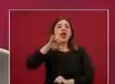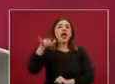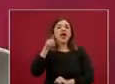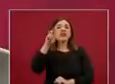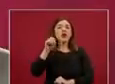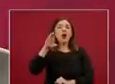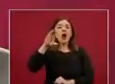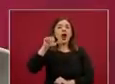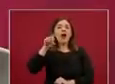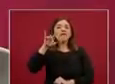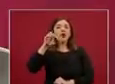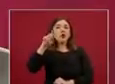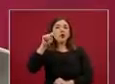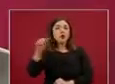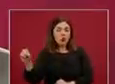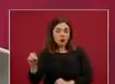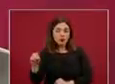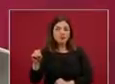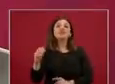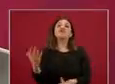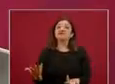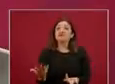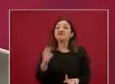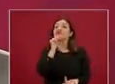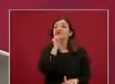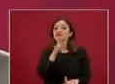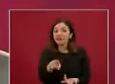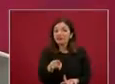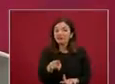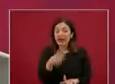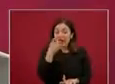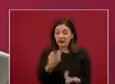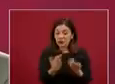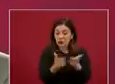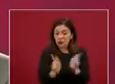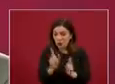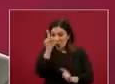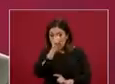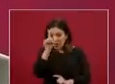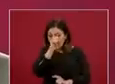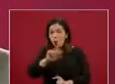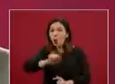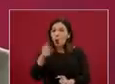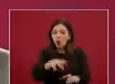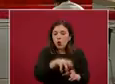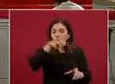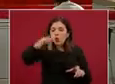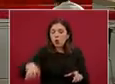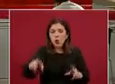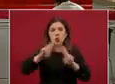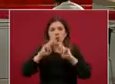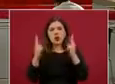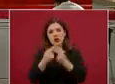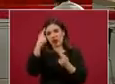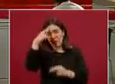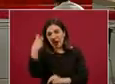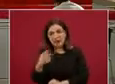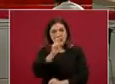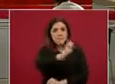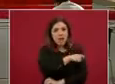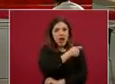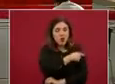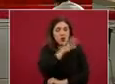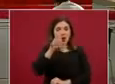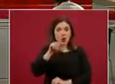Quintana, y también de este grupo asesor se creó una unidad específica para la vacuna